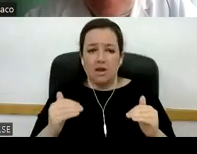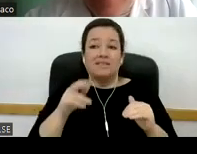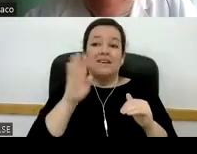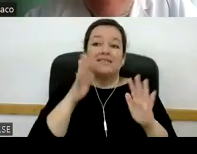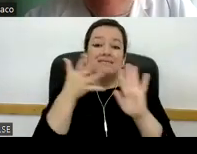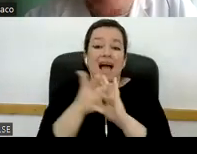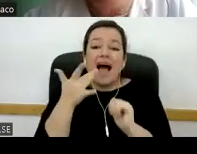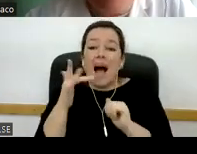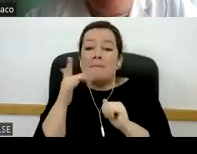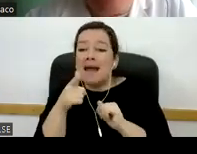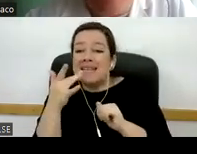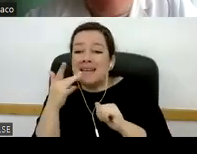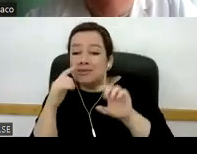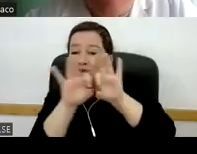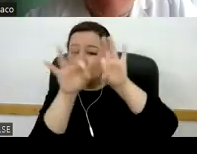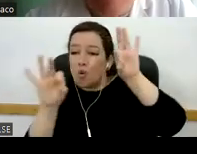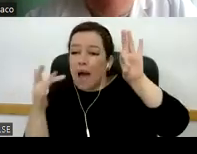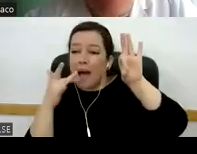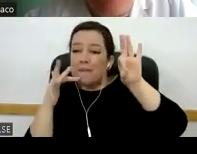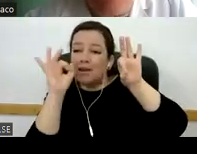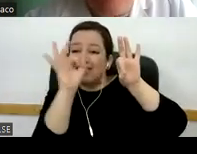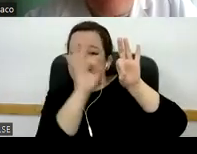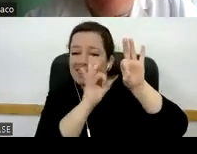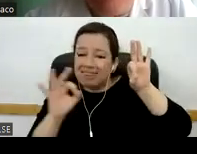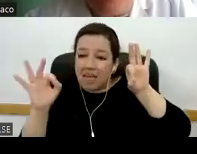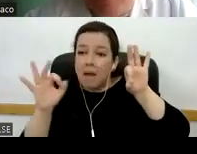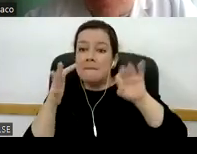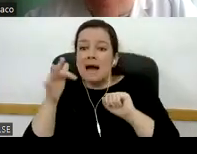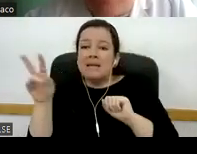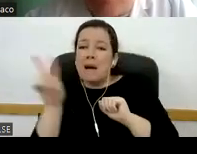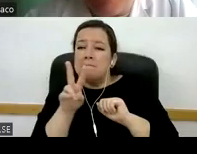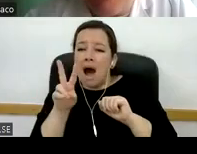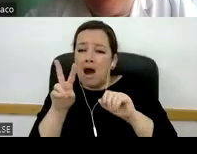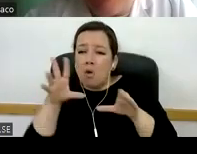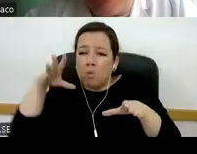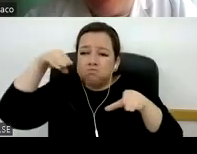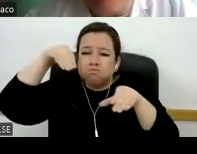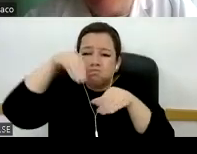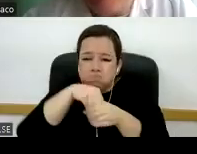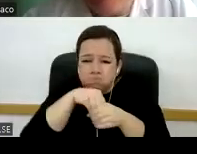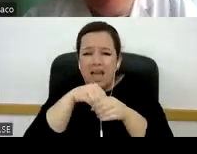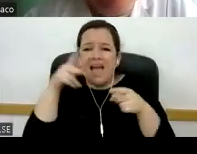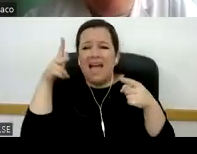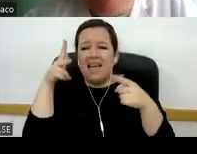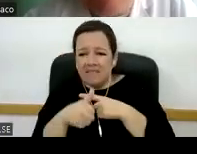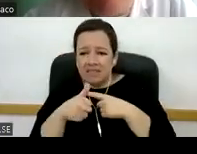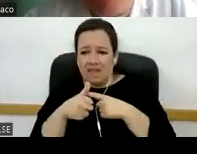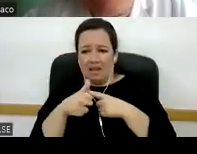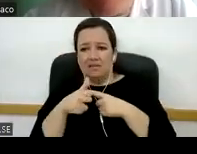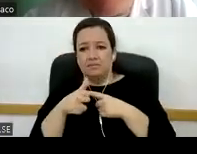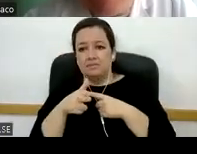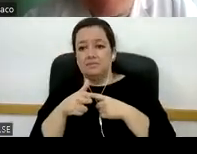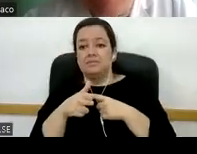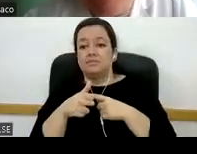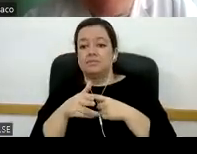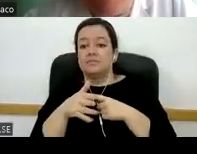placas amarillas, evitar de todas este manchurrón marrón, este coágulo aquí mal colocado y, en